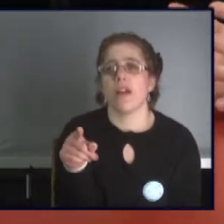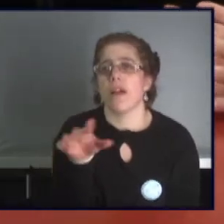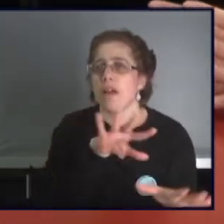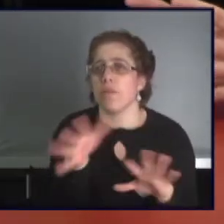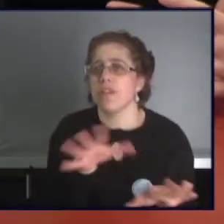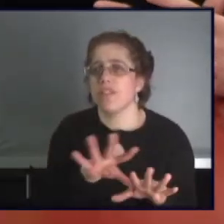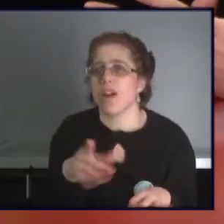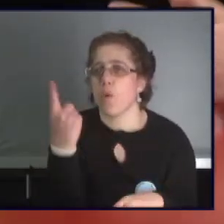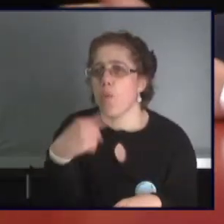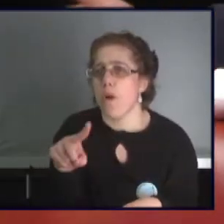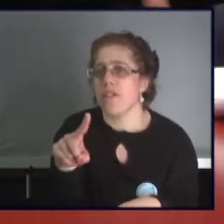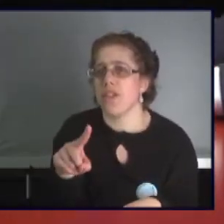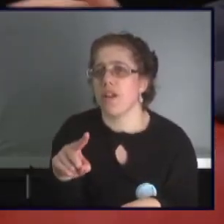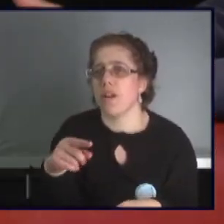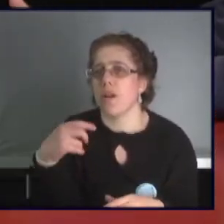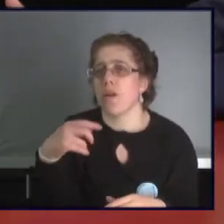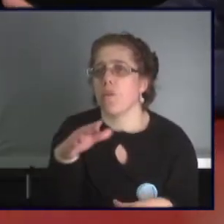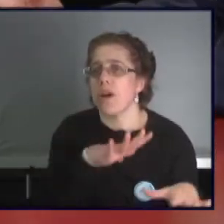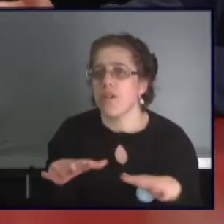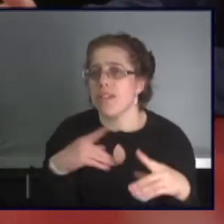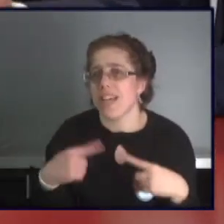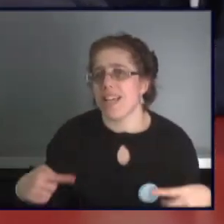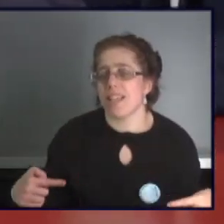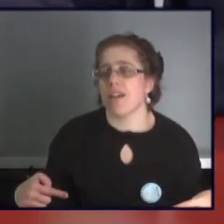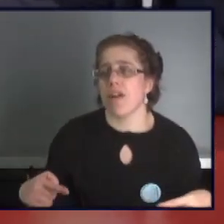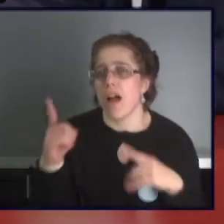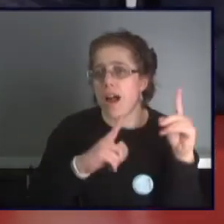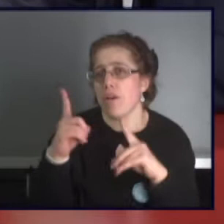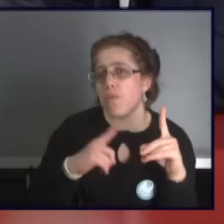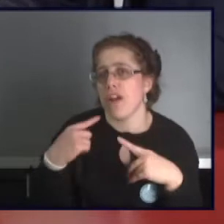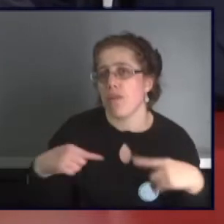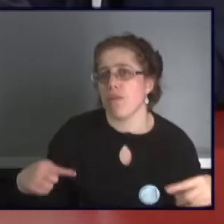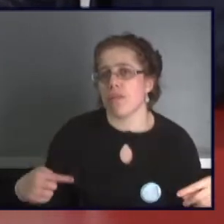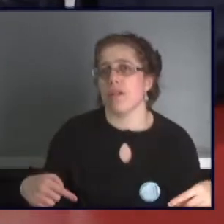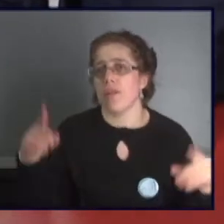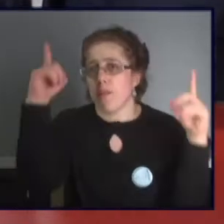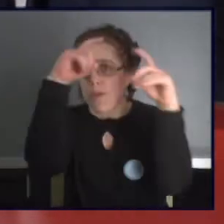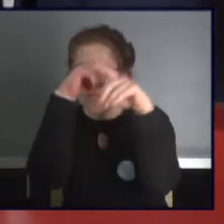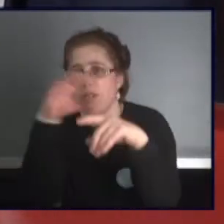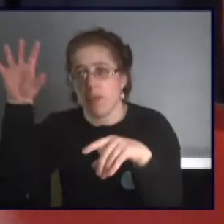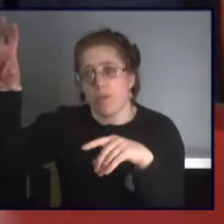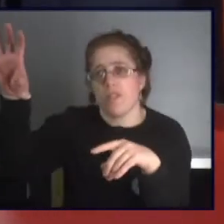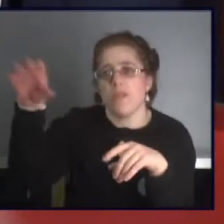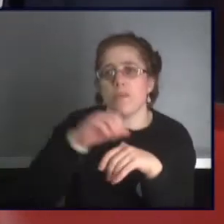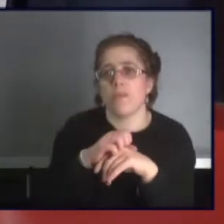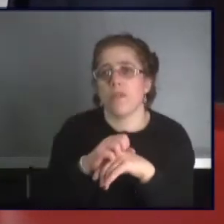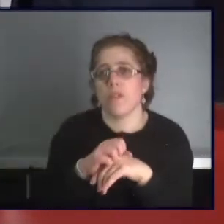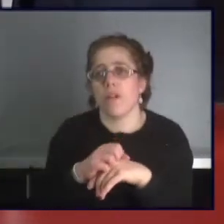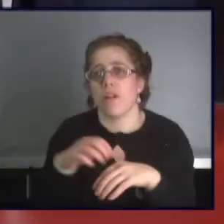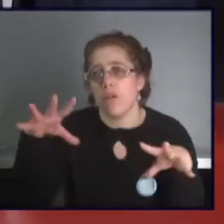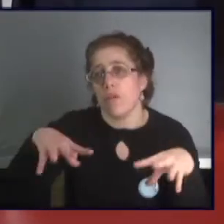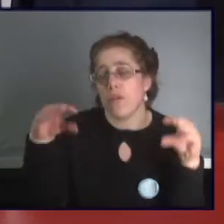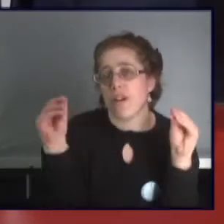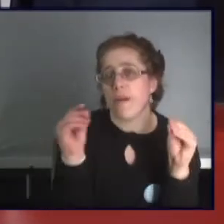cuando se aplican algunas medidas de índole nacional provincial oa nivel local